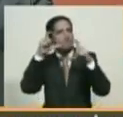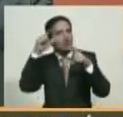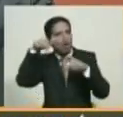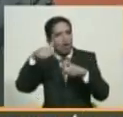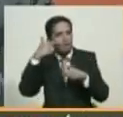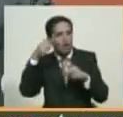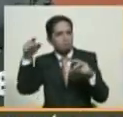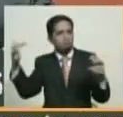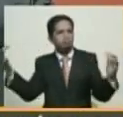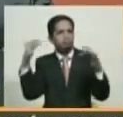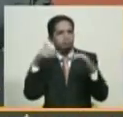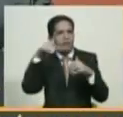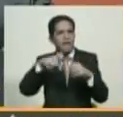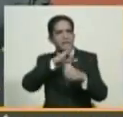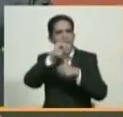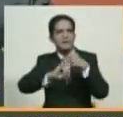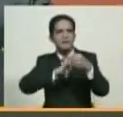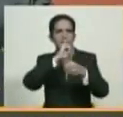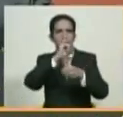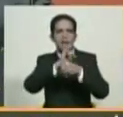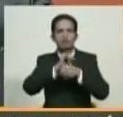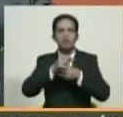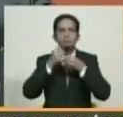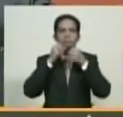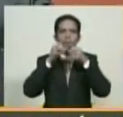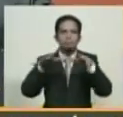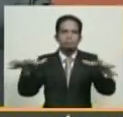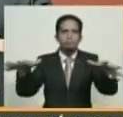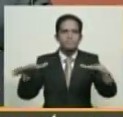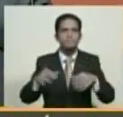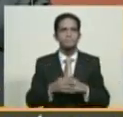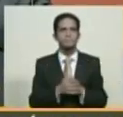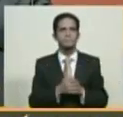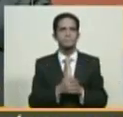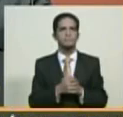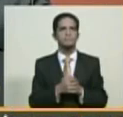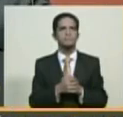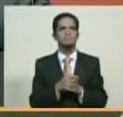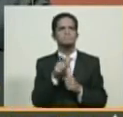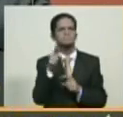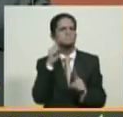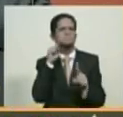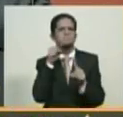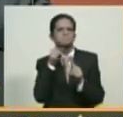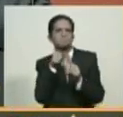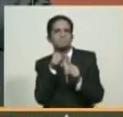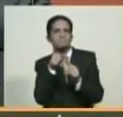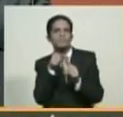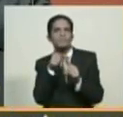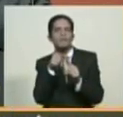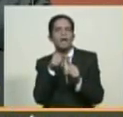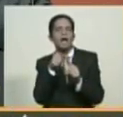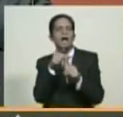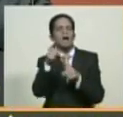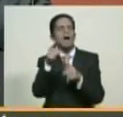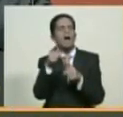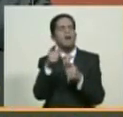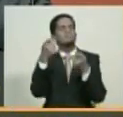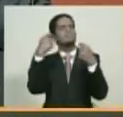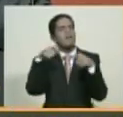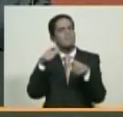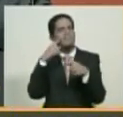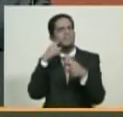de prensa internacional para desmontar una vez más los fake news, las patrañas mediáticas,